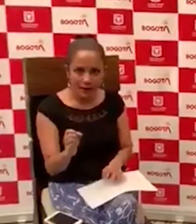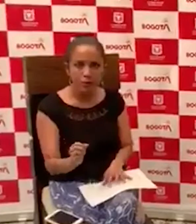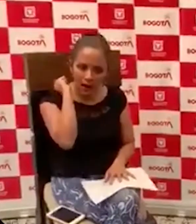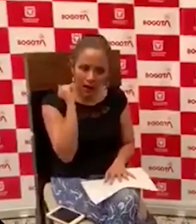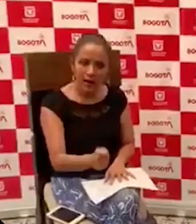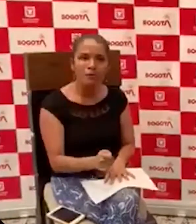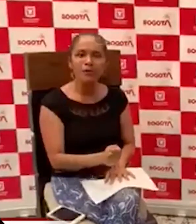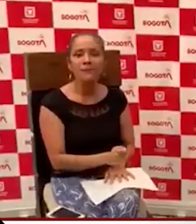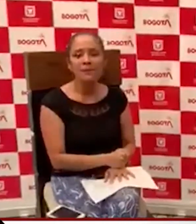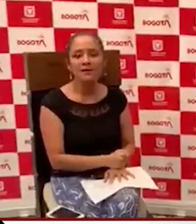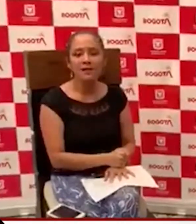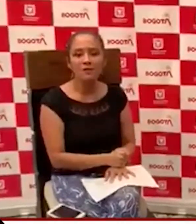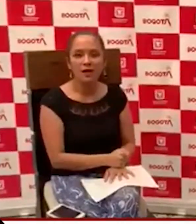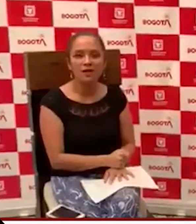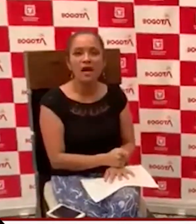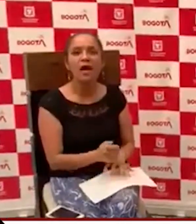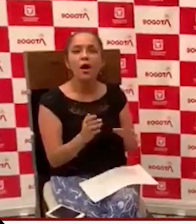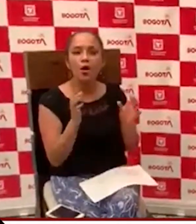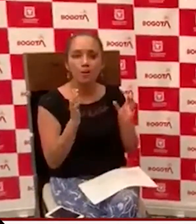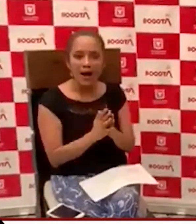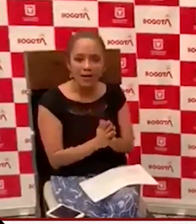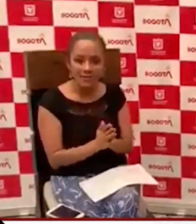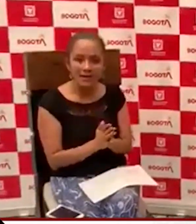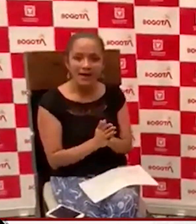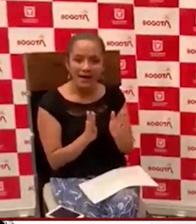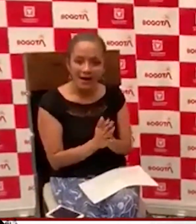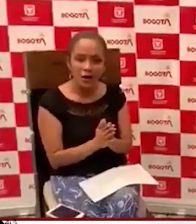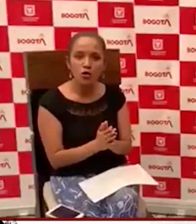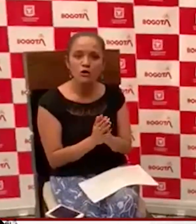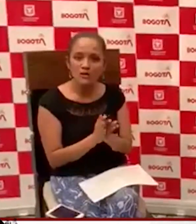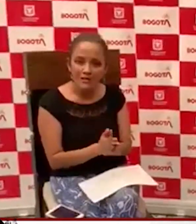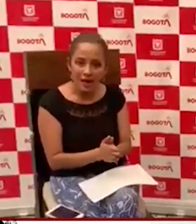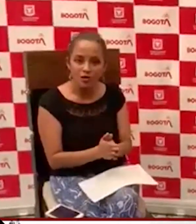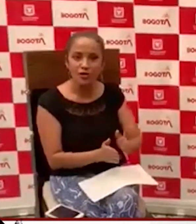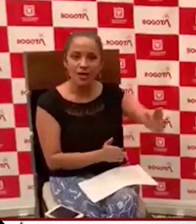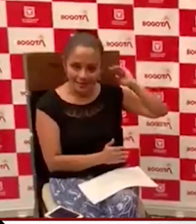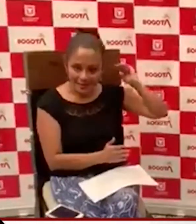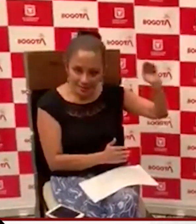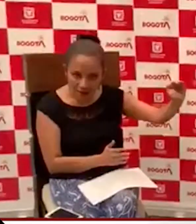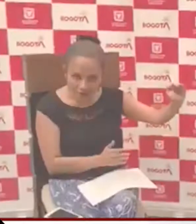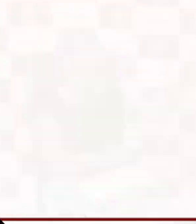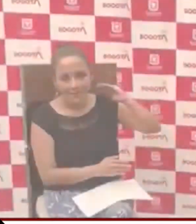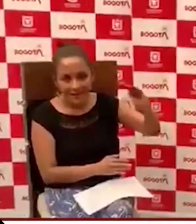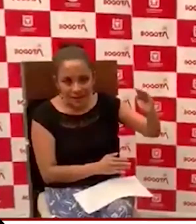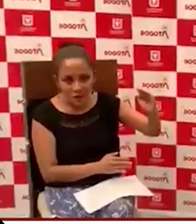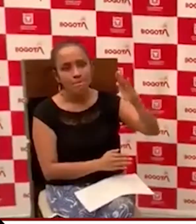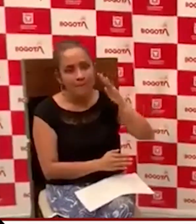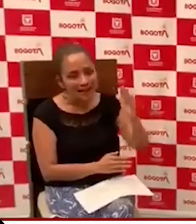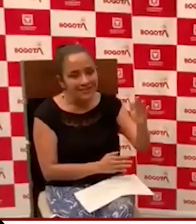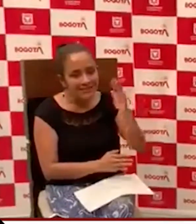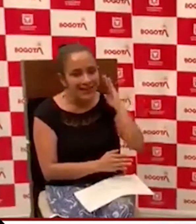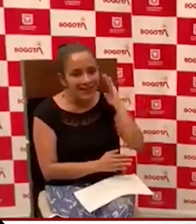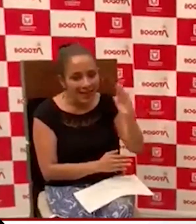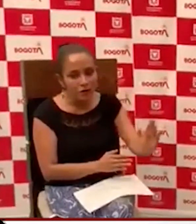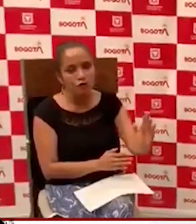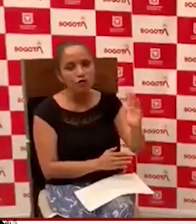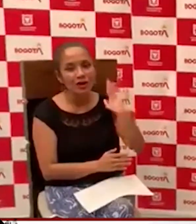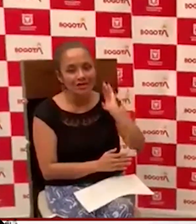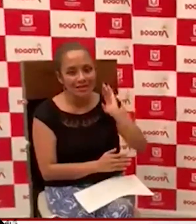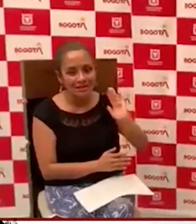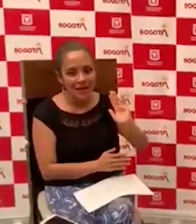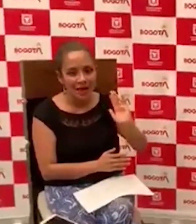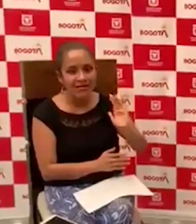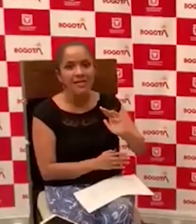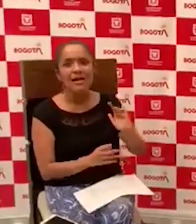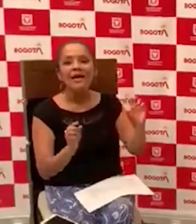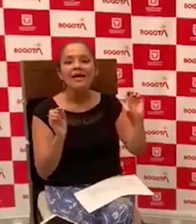El sábado hagamos la primera transferencia con base en los listados de CISBEN, CENSO, bases de datos de